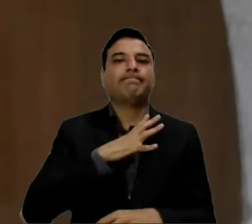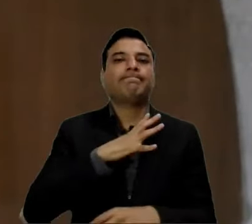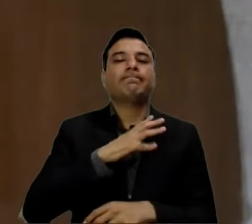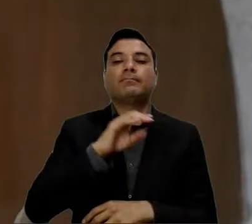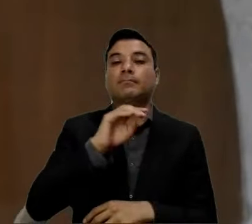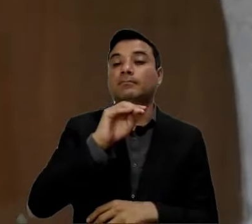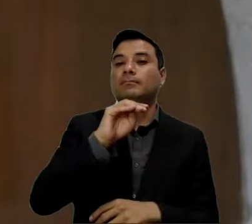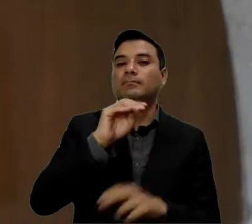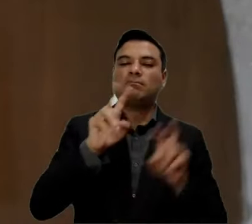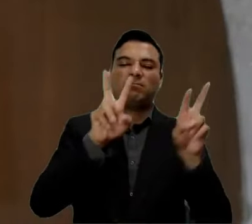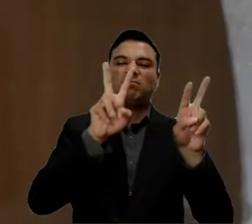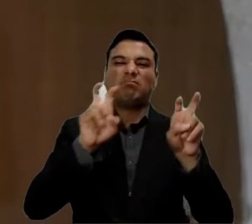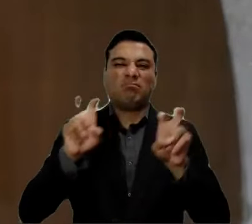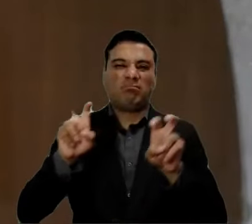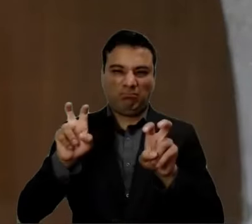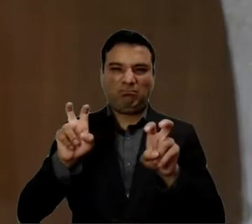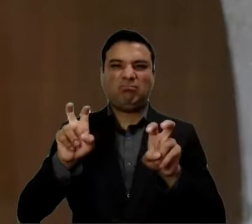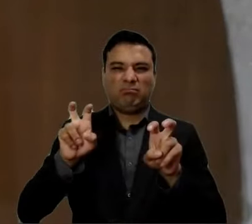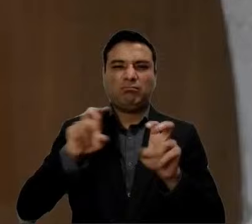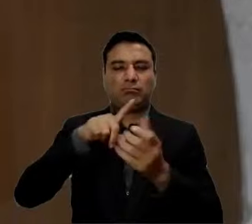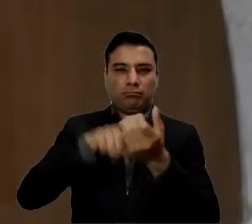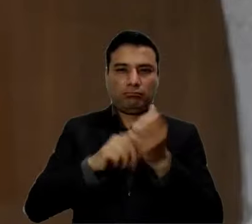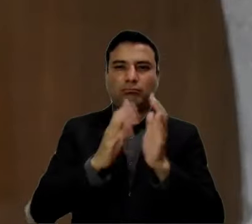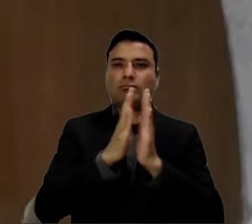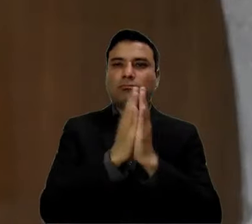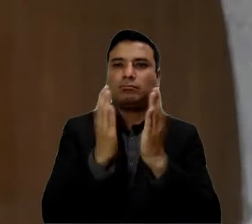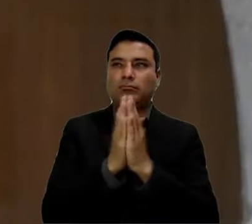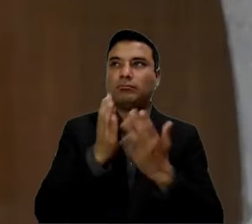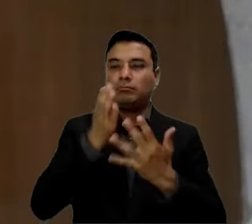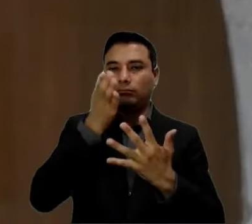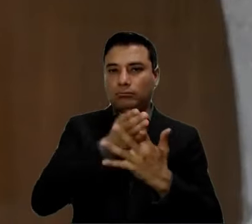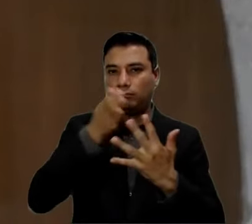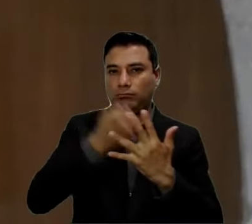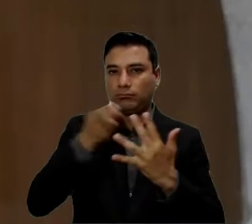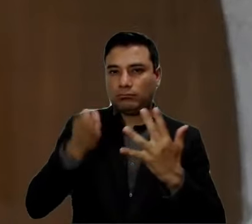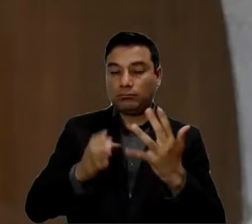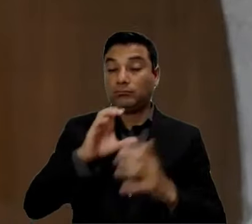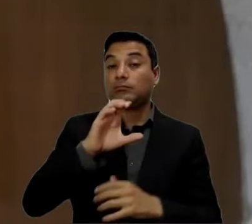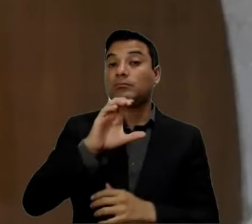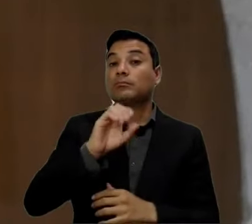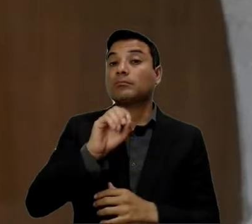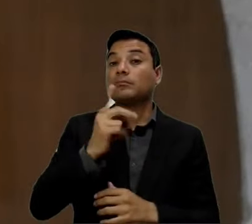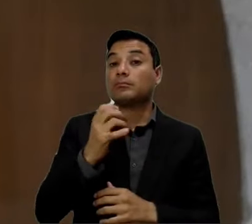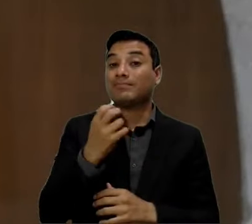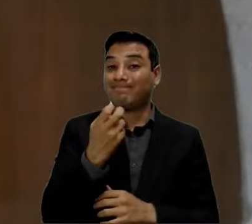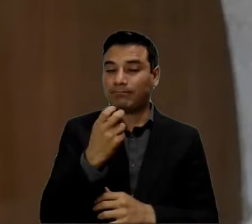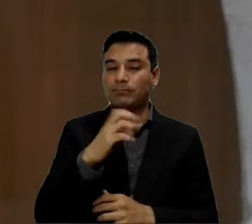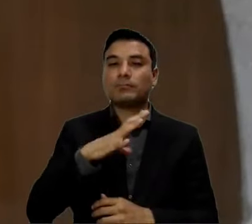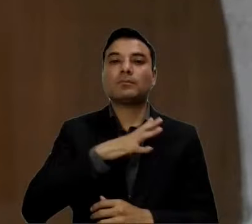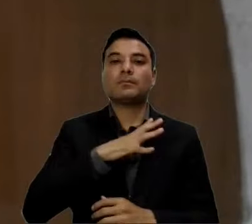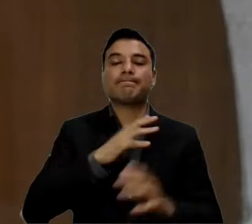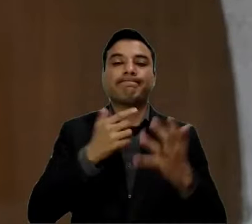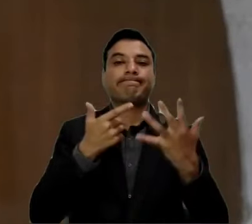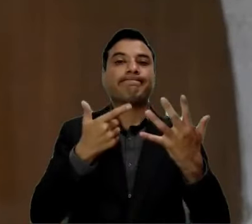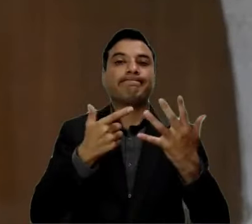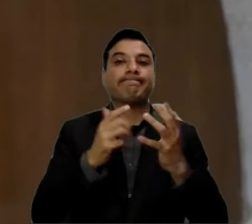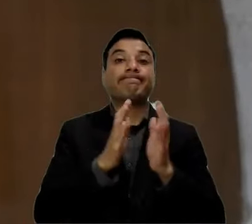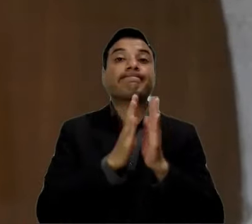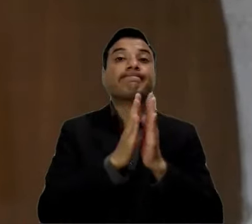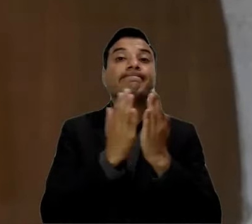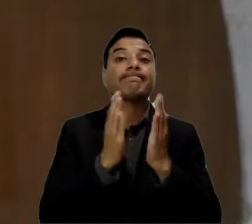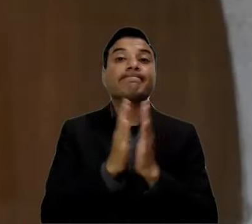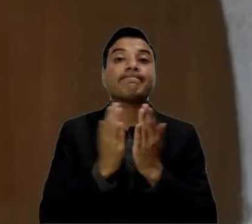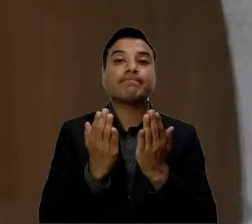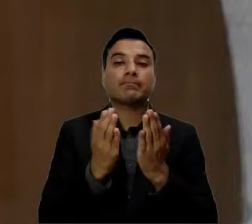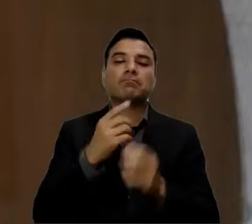se contienen en diferentes libros. Así encontramos que el código que dictaminamos consta de 7 libros.